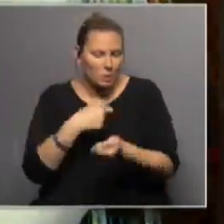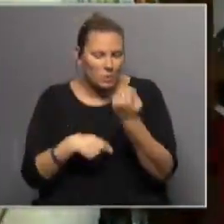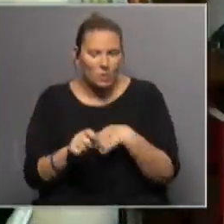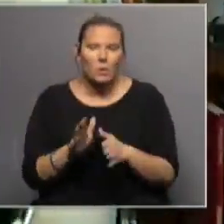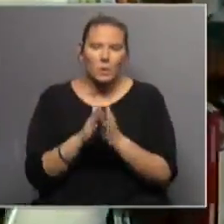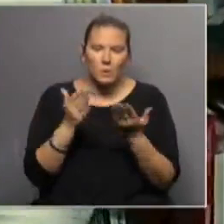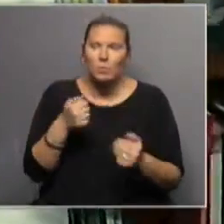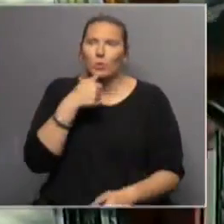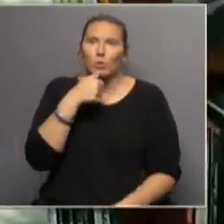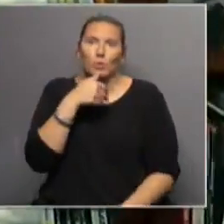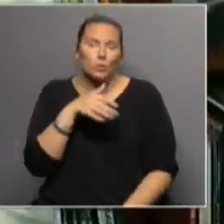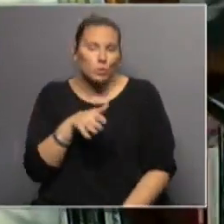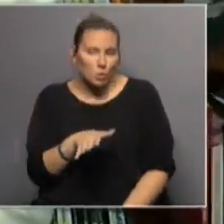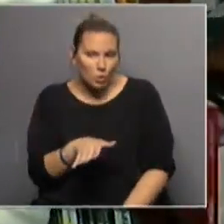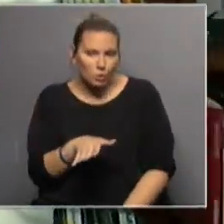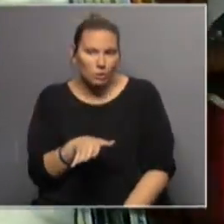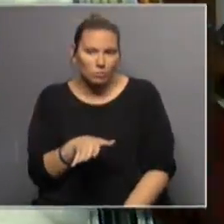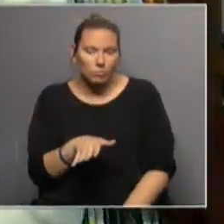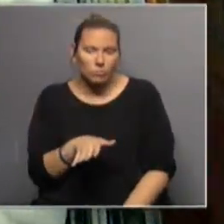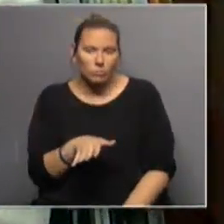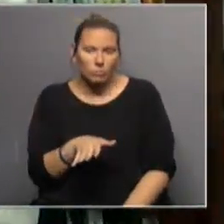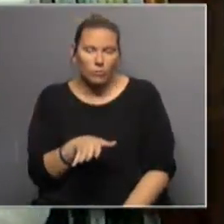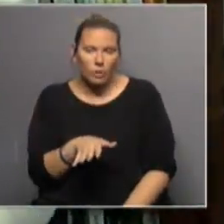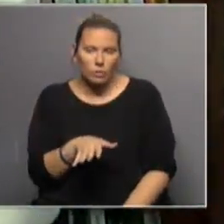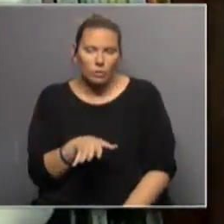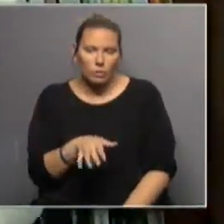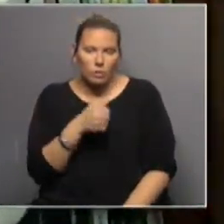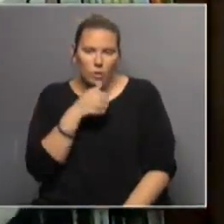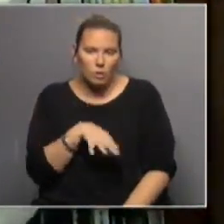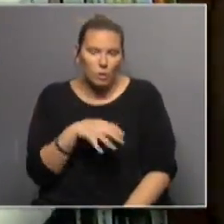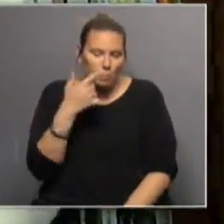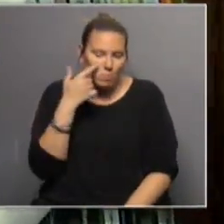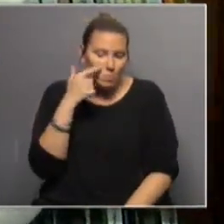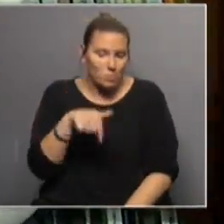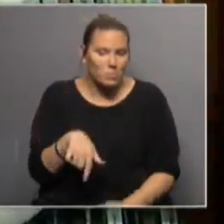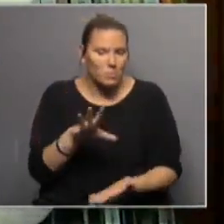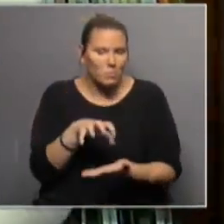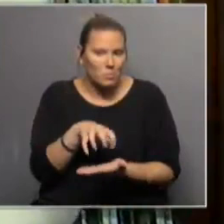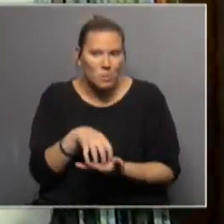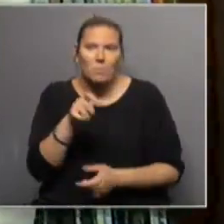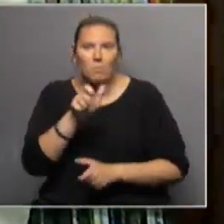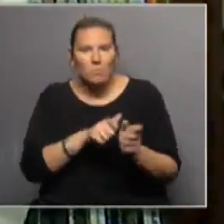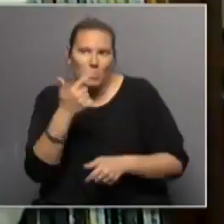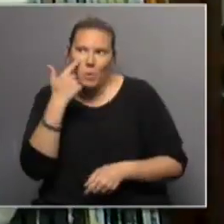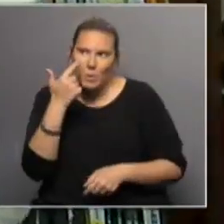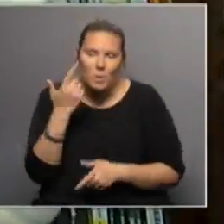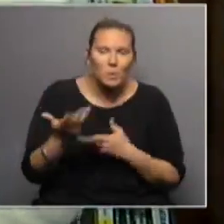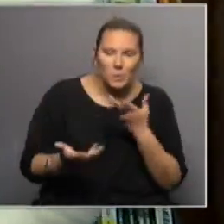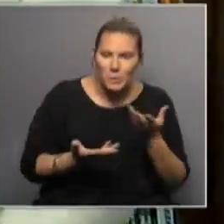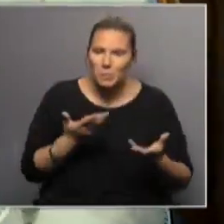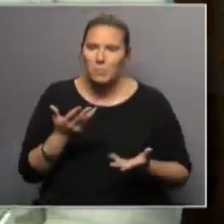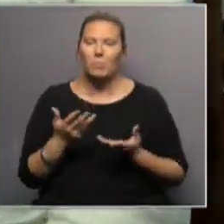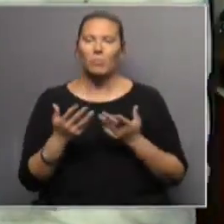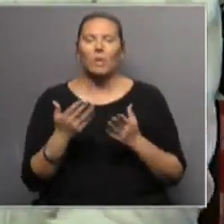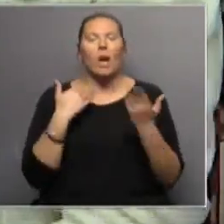libros, las historias bueno, que ha vivido acá en esta librería, la gente que ha conocido. Y de eso